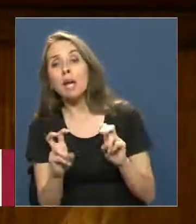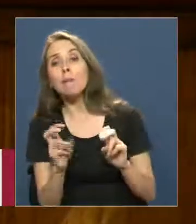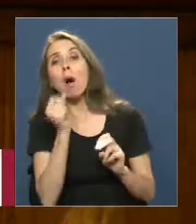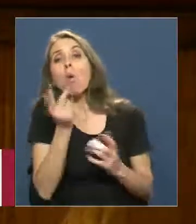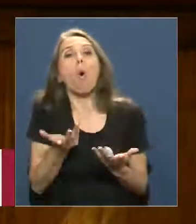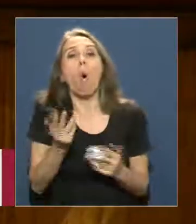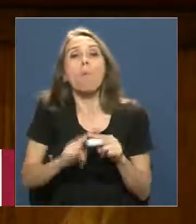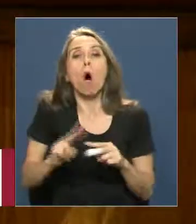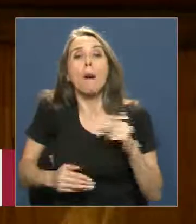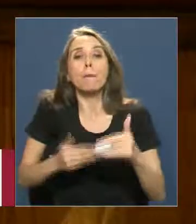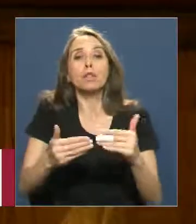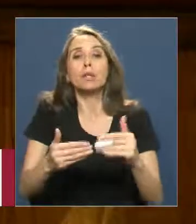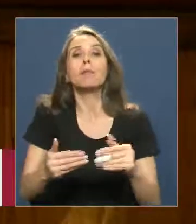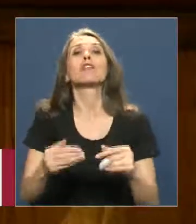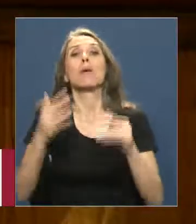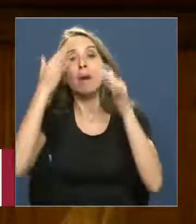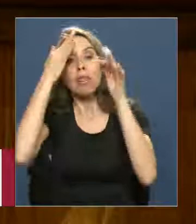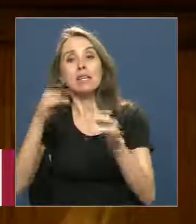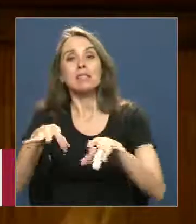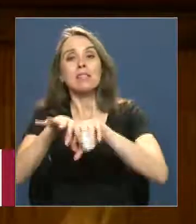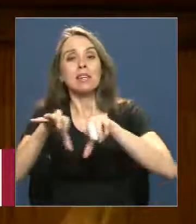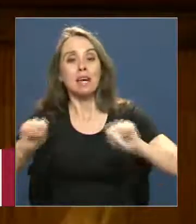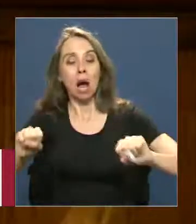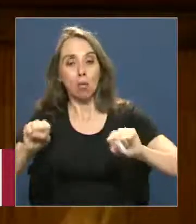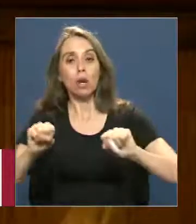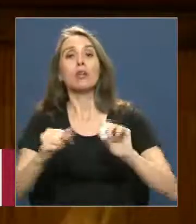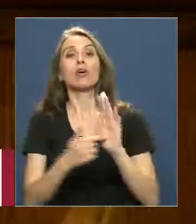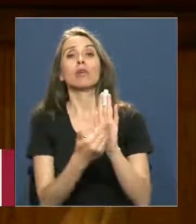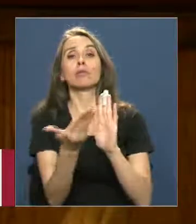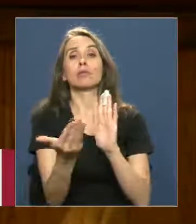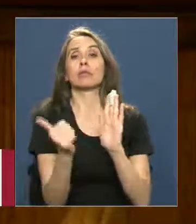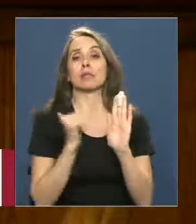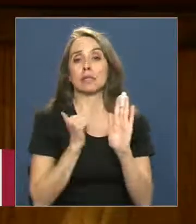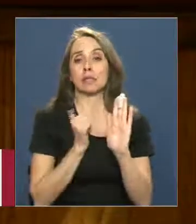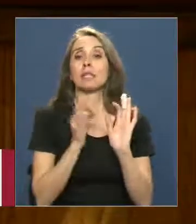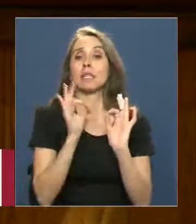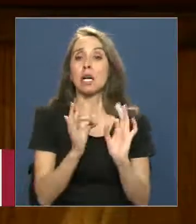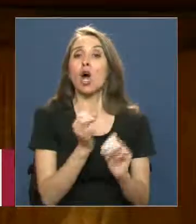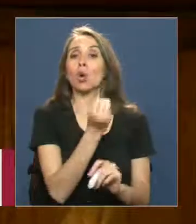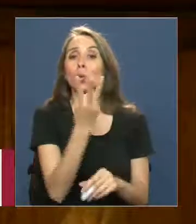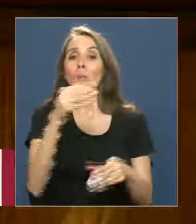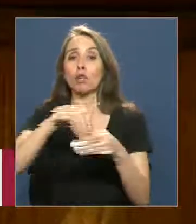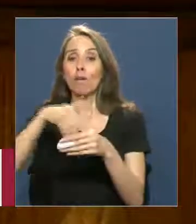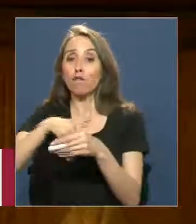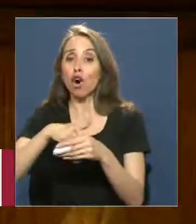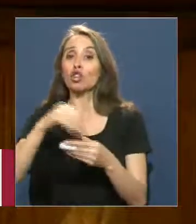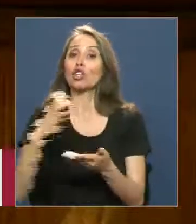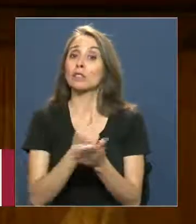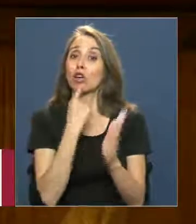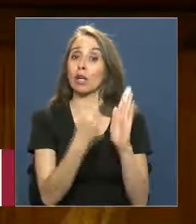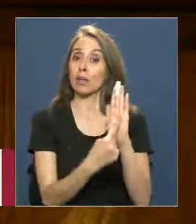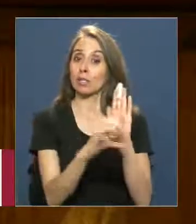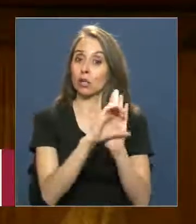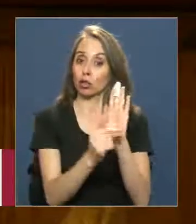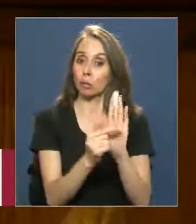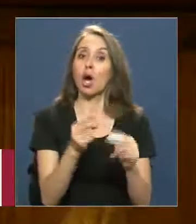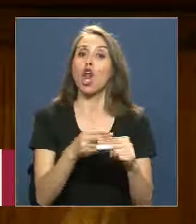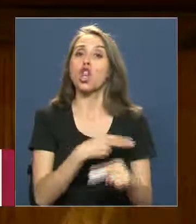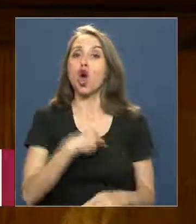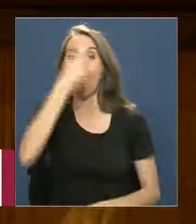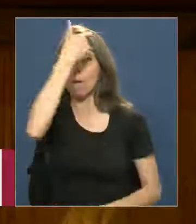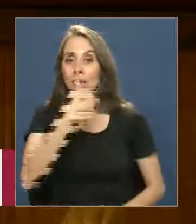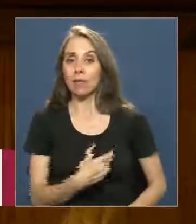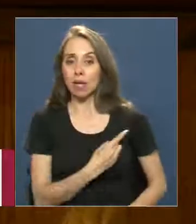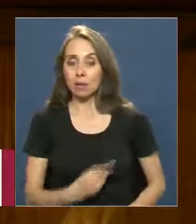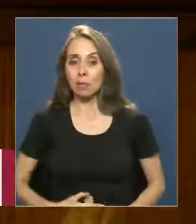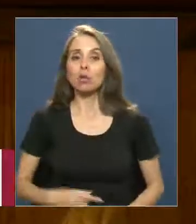procedimientos para el acuerdo en ejercicio de las facultades, asegurando los debidos quórum que la Constitución establezca, la identidad del parlamentario